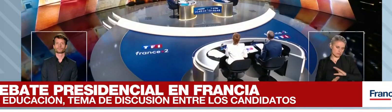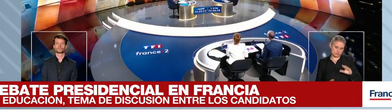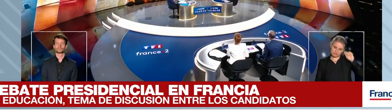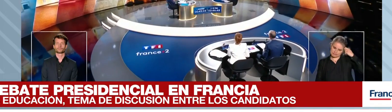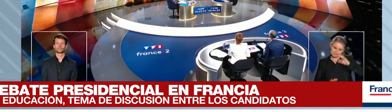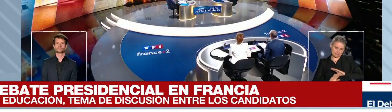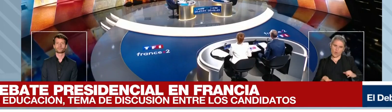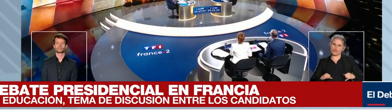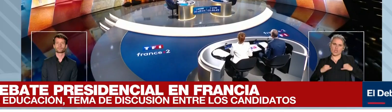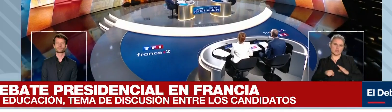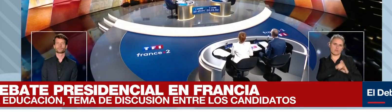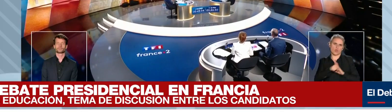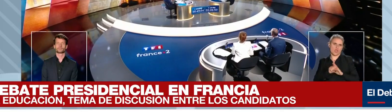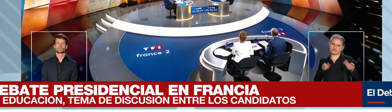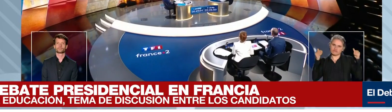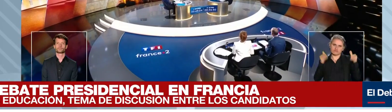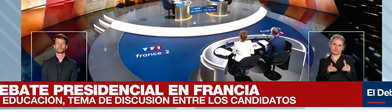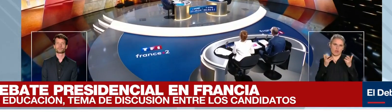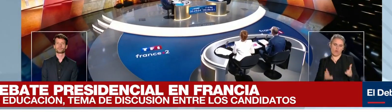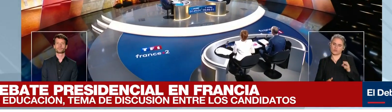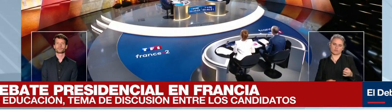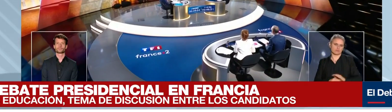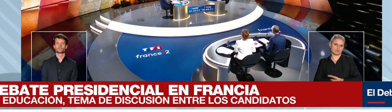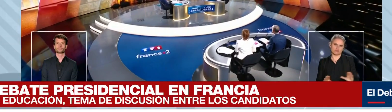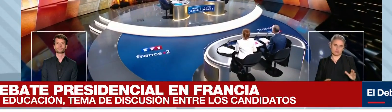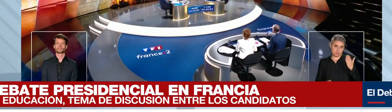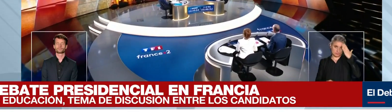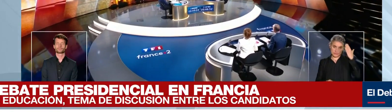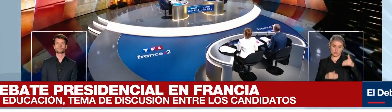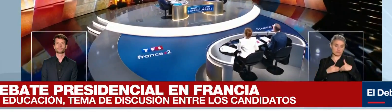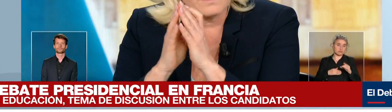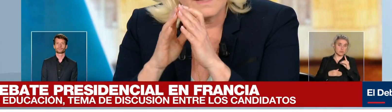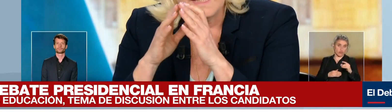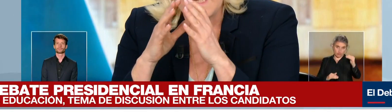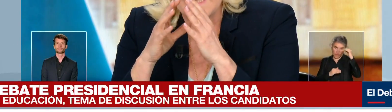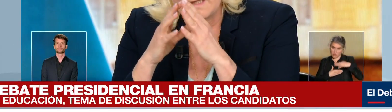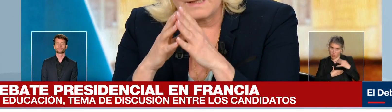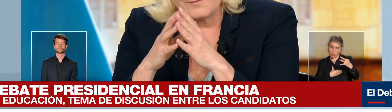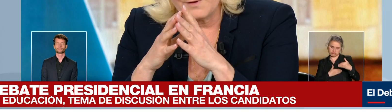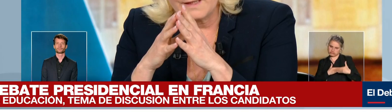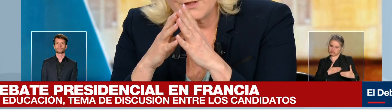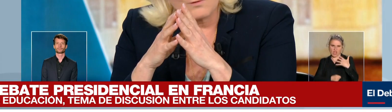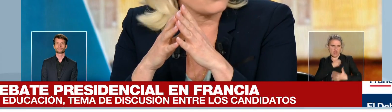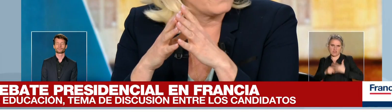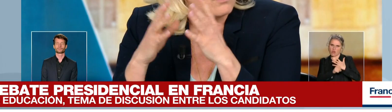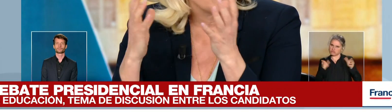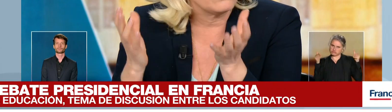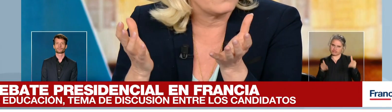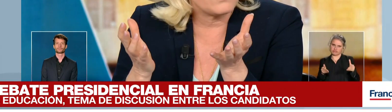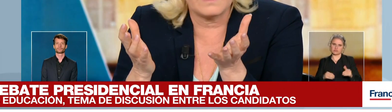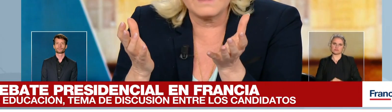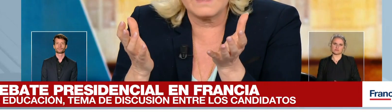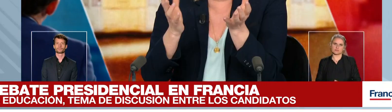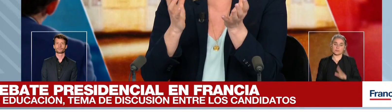muy evidente para mí que la juventud sea la prioridad de un mandato si los franceses confían en mí. Por